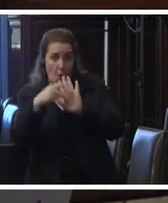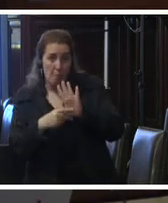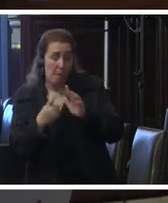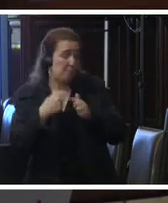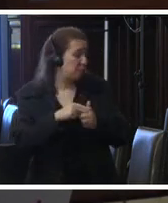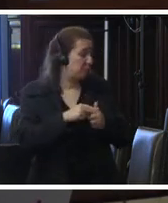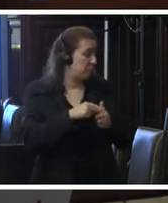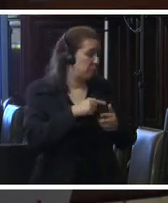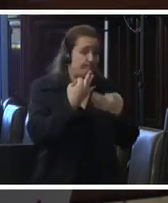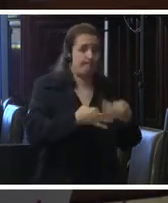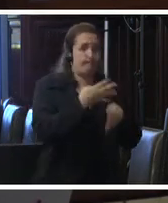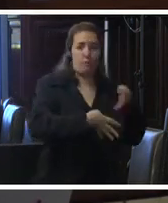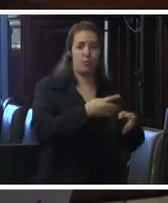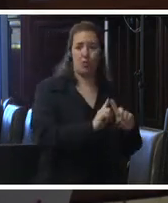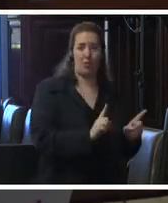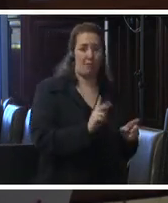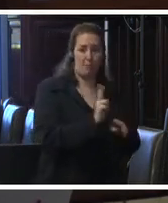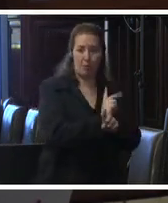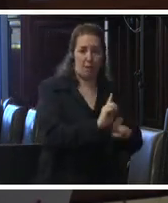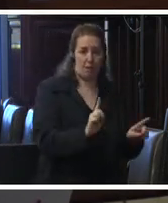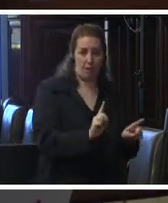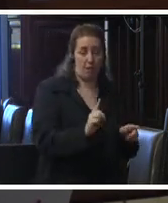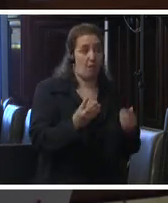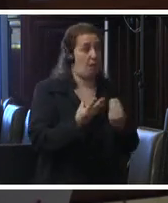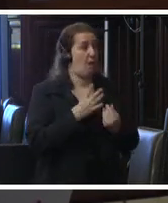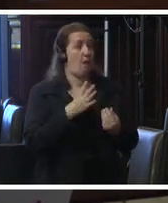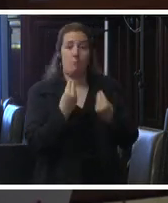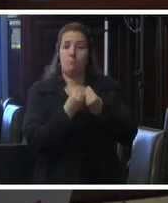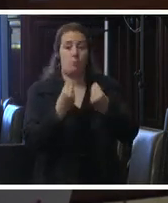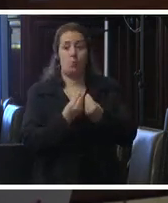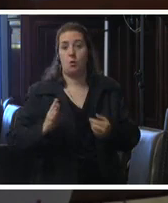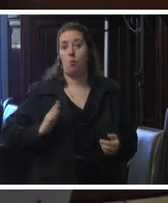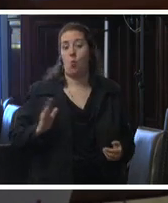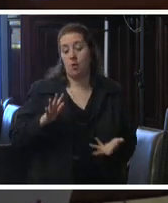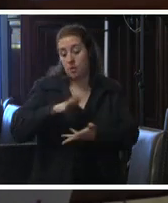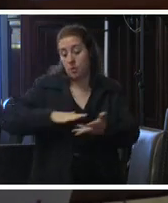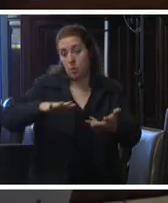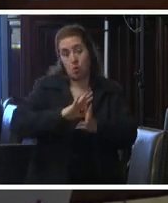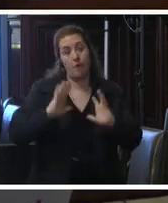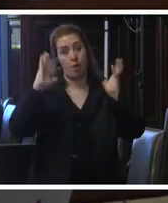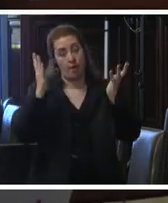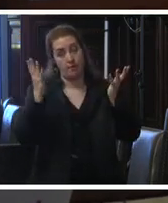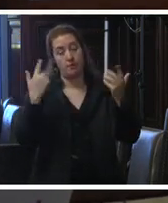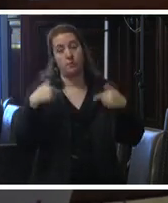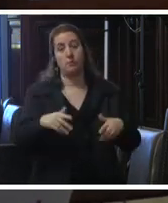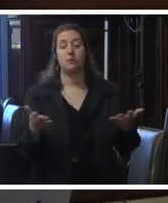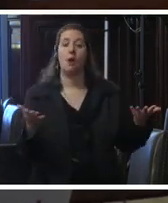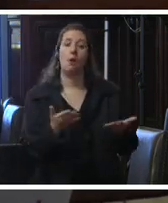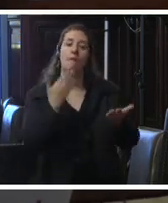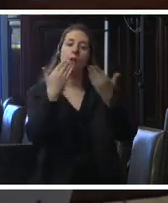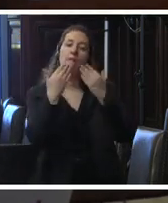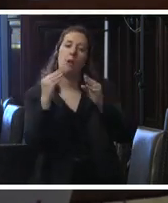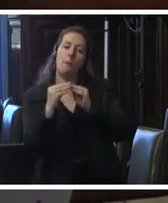protección de las mujeres que estamos en esa condición de violencia. Voy a dar paso a mis compañeras